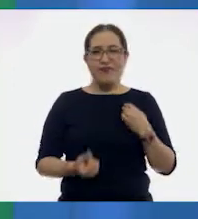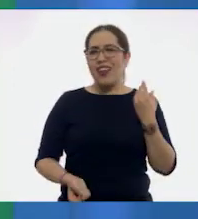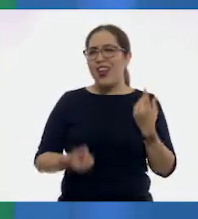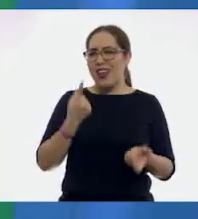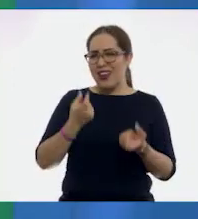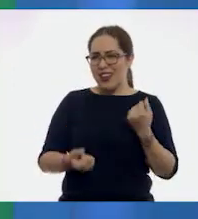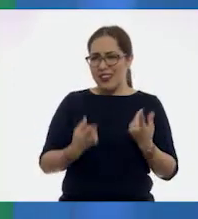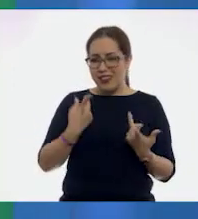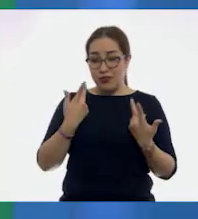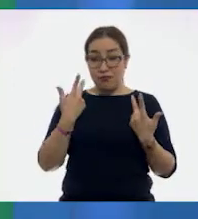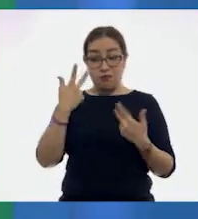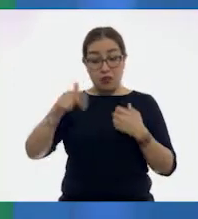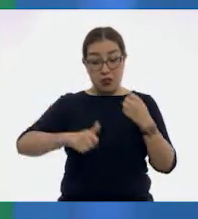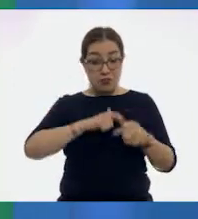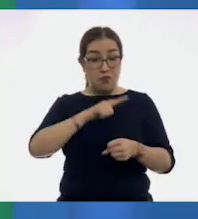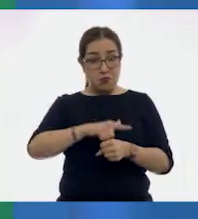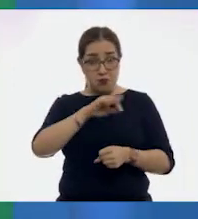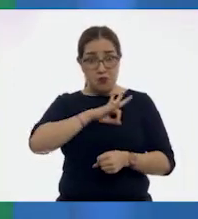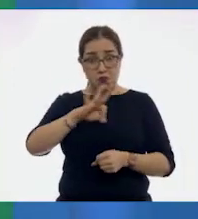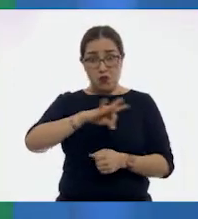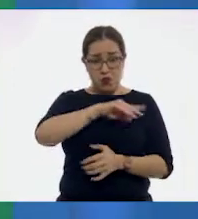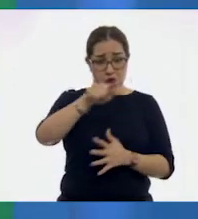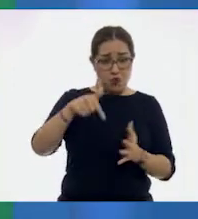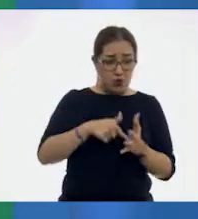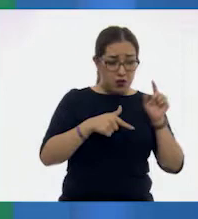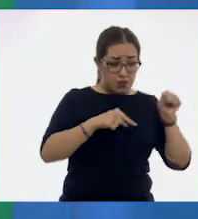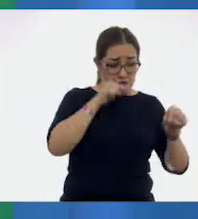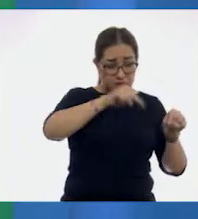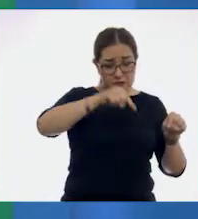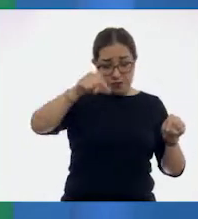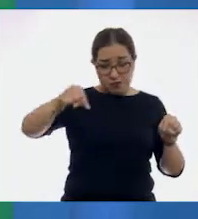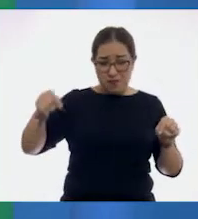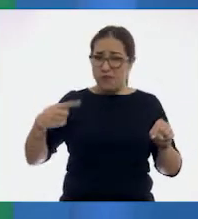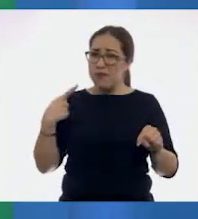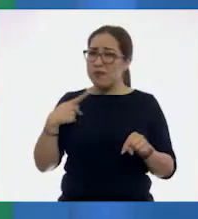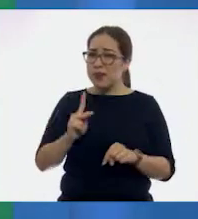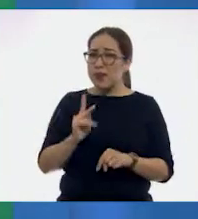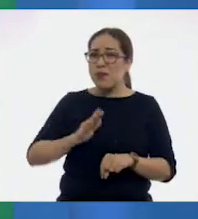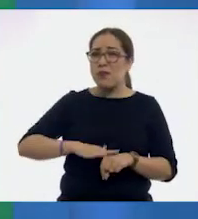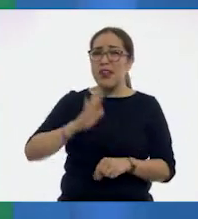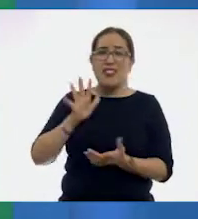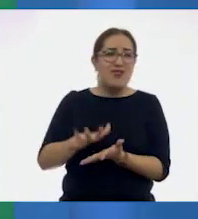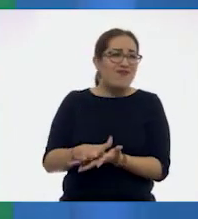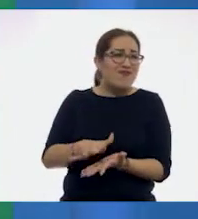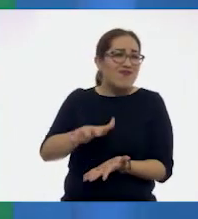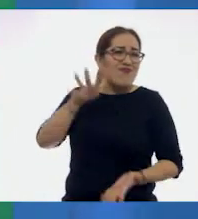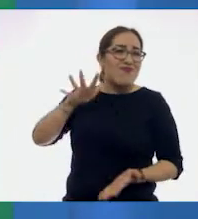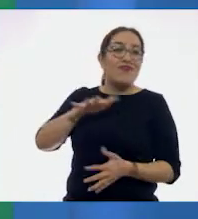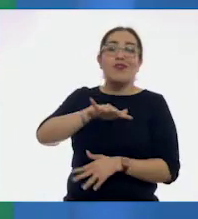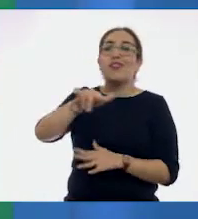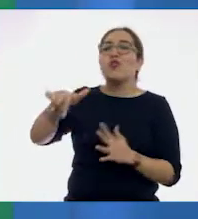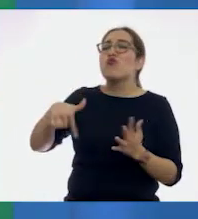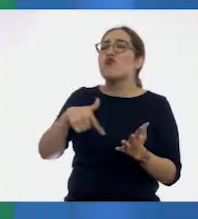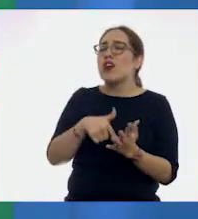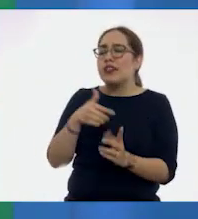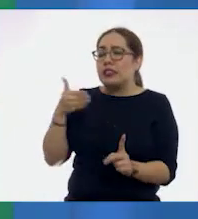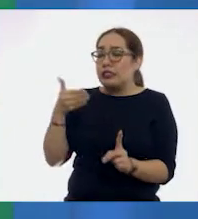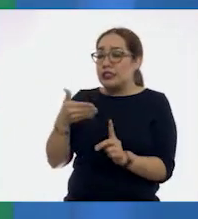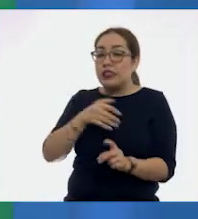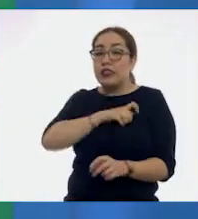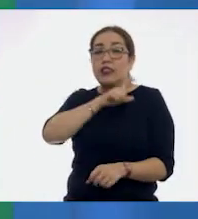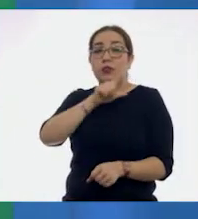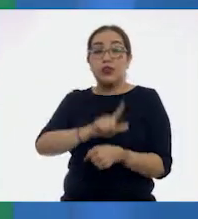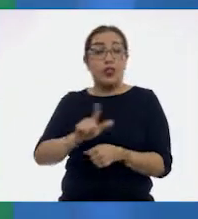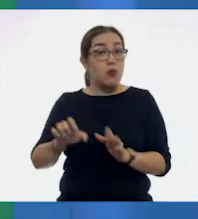en distintos ambientes, la mayoría solo existe en un ecosistema particular. Por ejemplo,